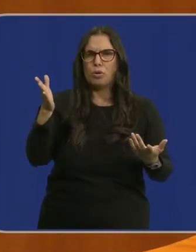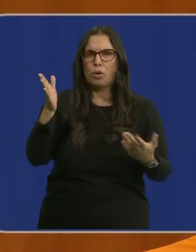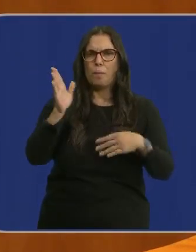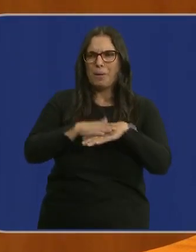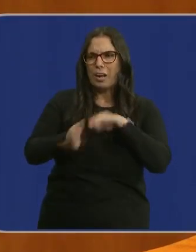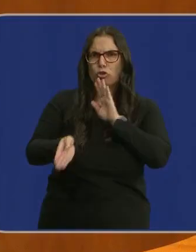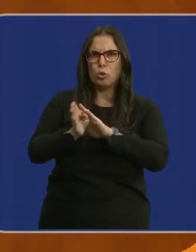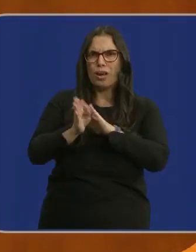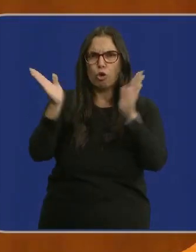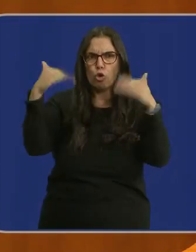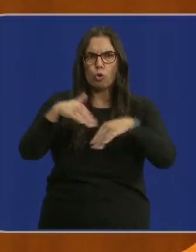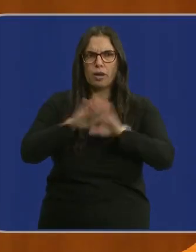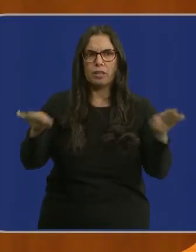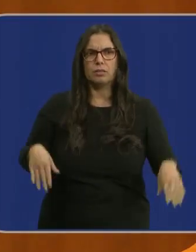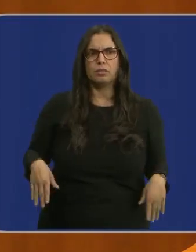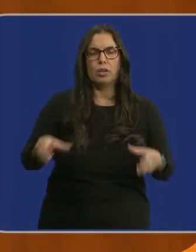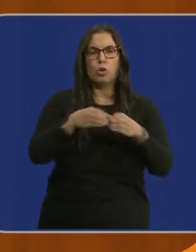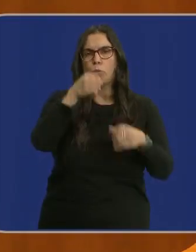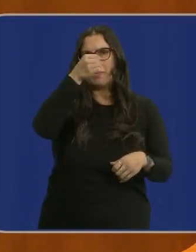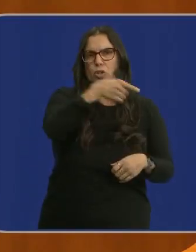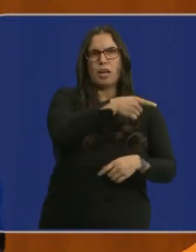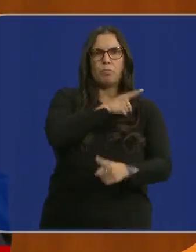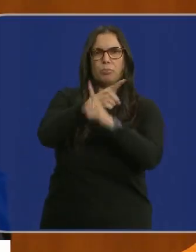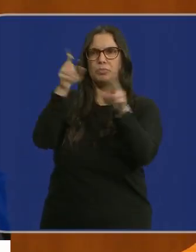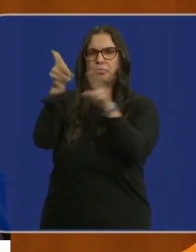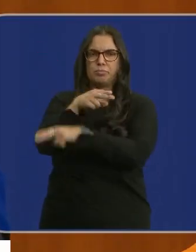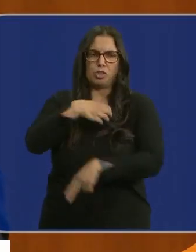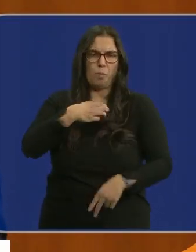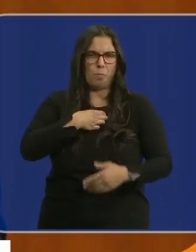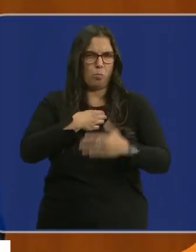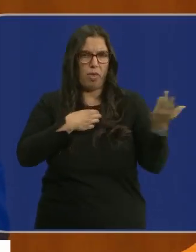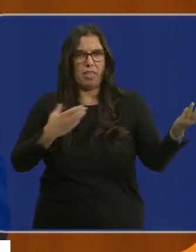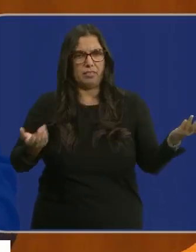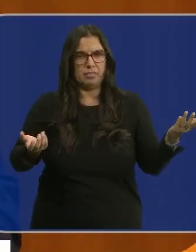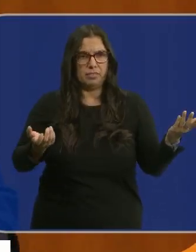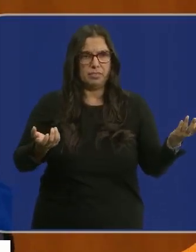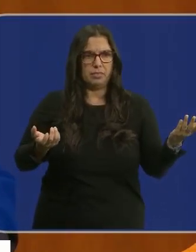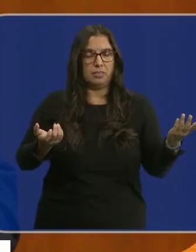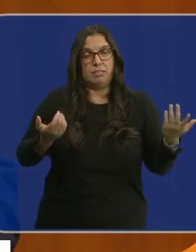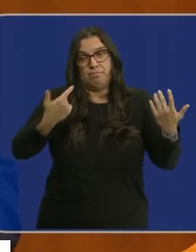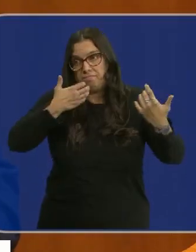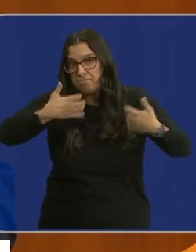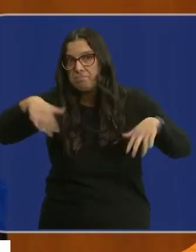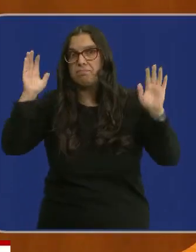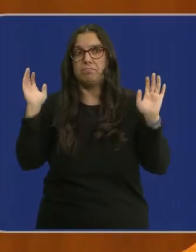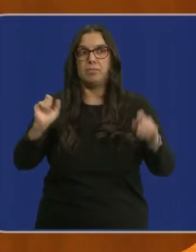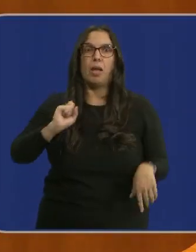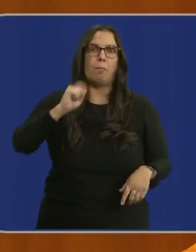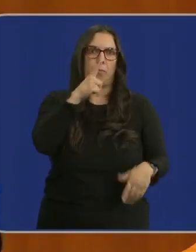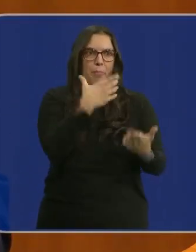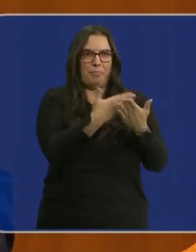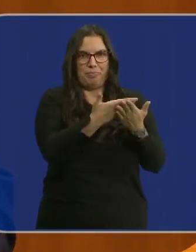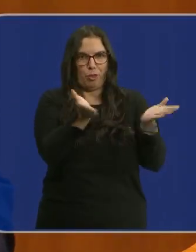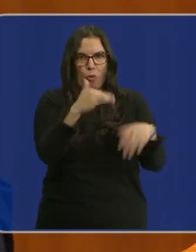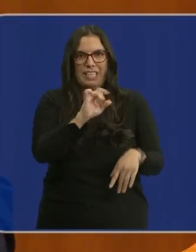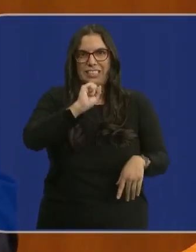para que deba quedarse. El Partido Socialista no está para reprobar a nadie. En todo caso, primero porque no están legitimados,